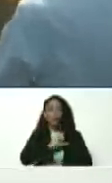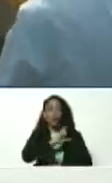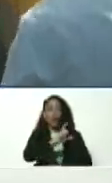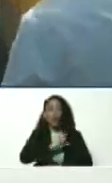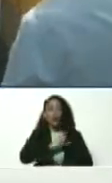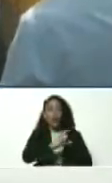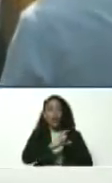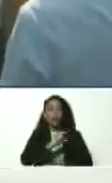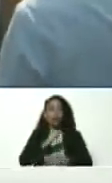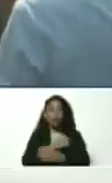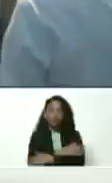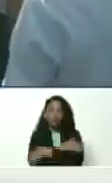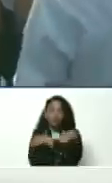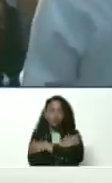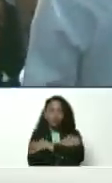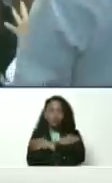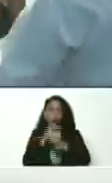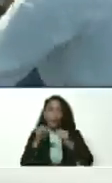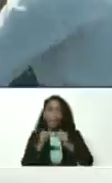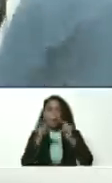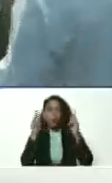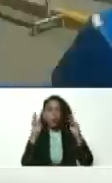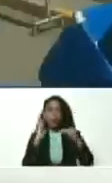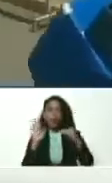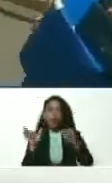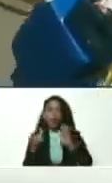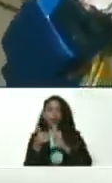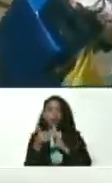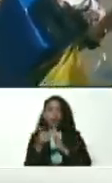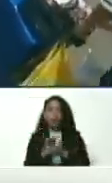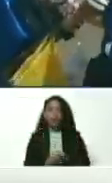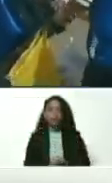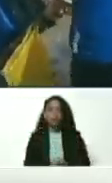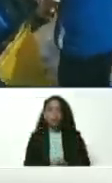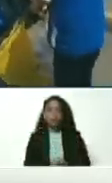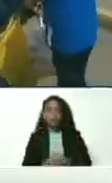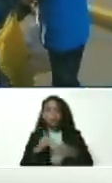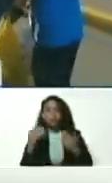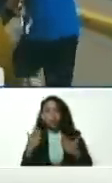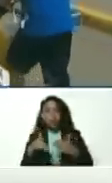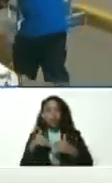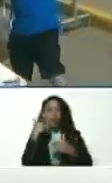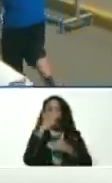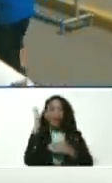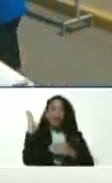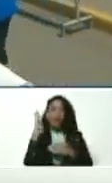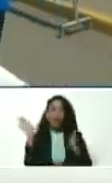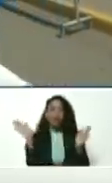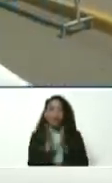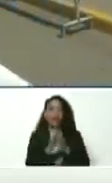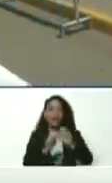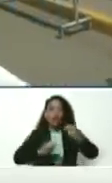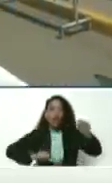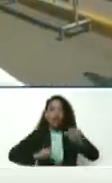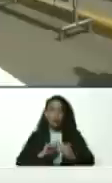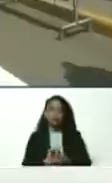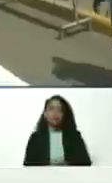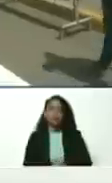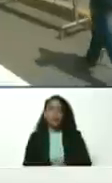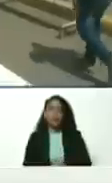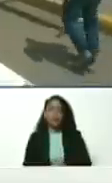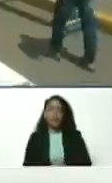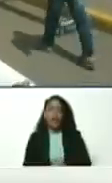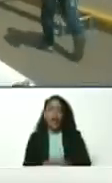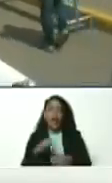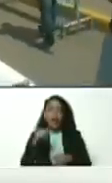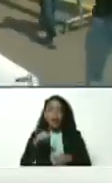se abrazaron en el puente limítrofe y luego vinieron a san cristóbal el ateneo de san